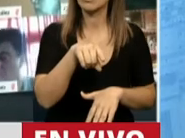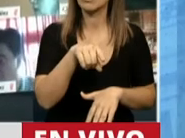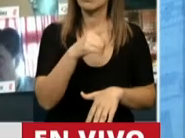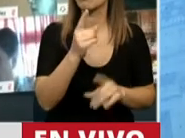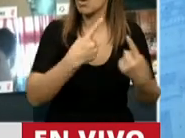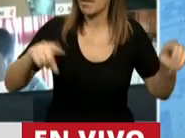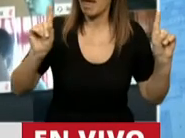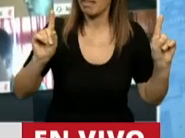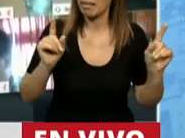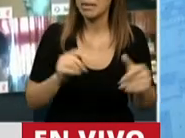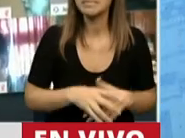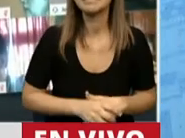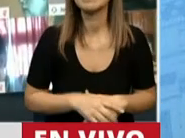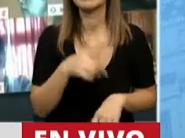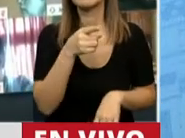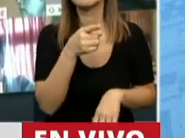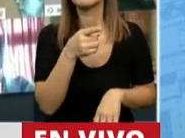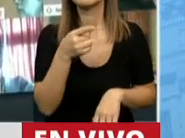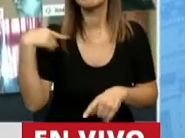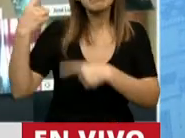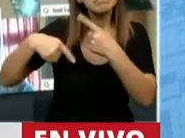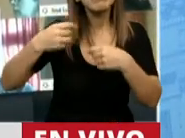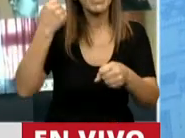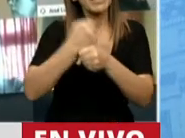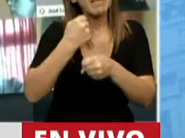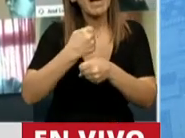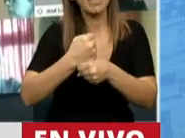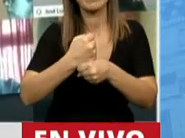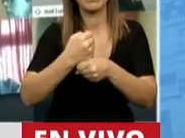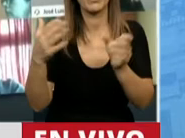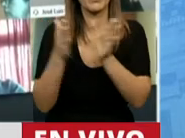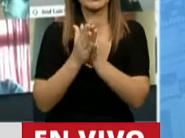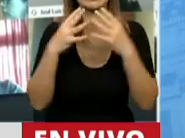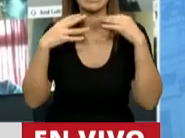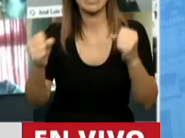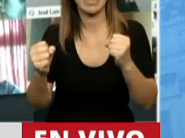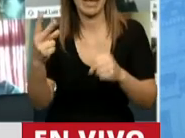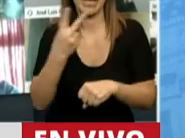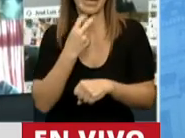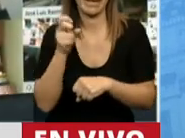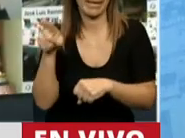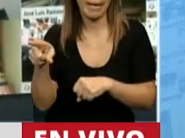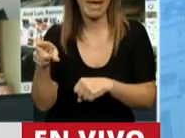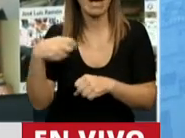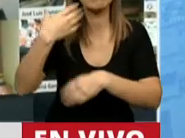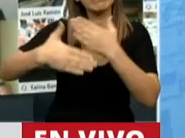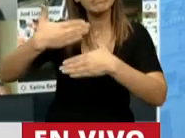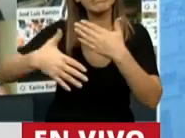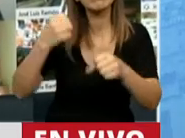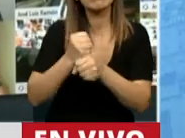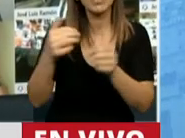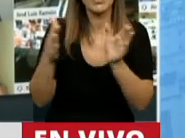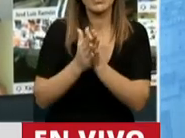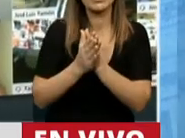es una novedad que se viene trabajando con la Secretaría de Energía y con el Ente